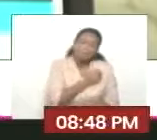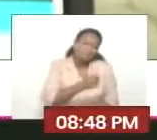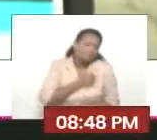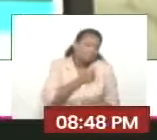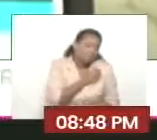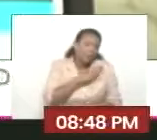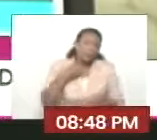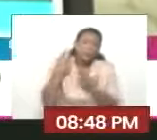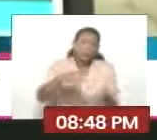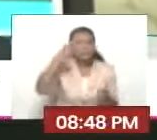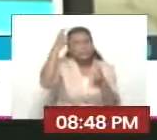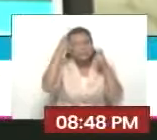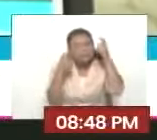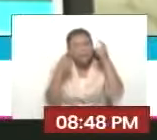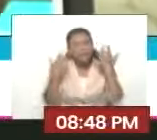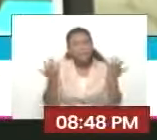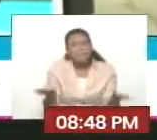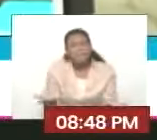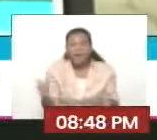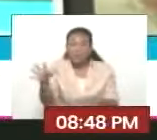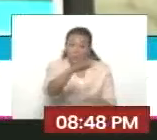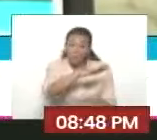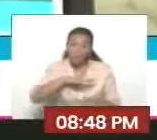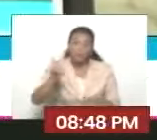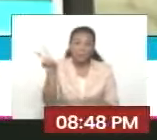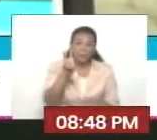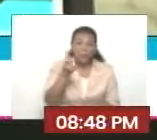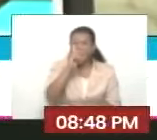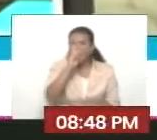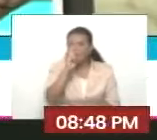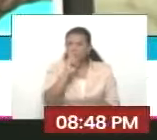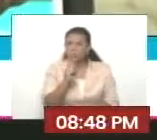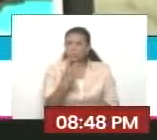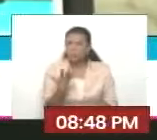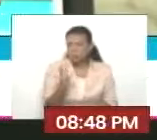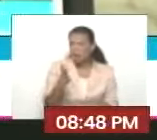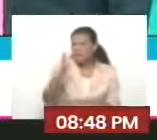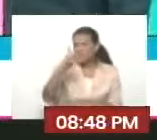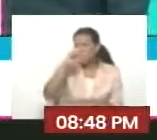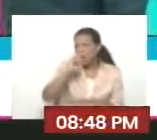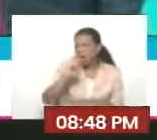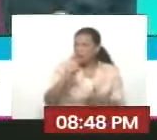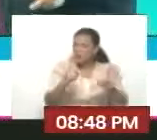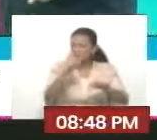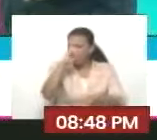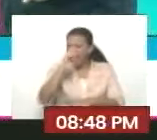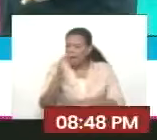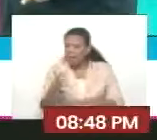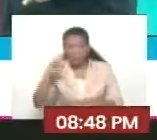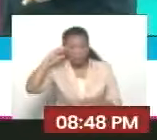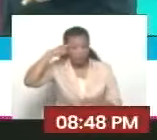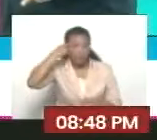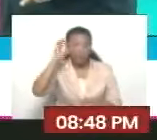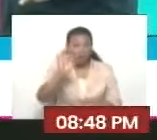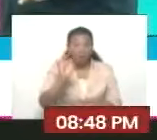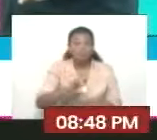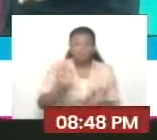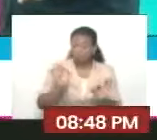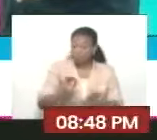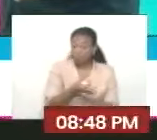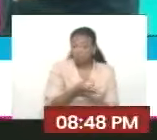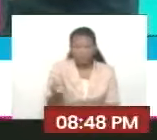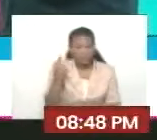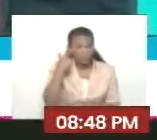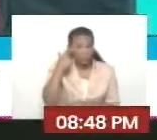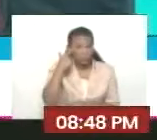noticia para toda Venezuela. ¿Tenías cuánto? ¿Como 5 años? Sí, más o menos, 6 años. ¿Y recuerdas? Recuerdo